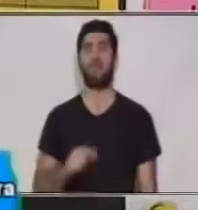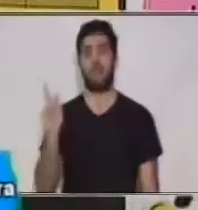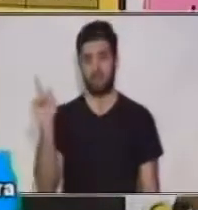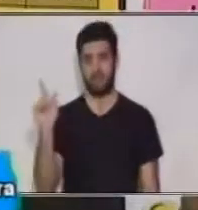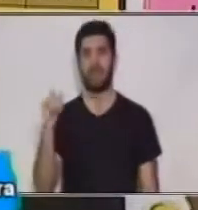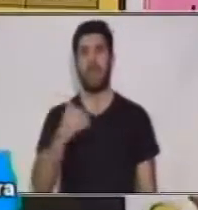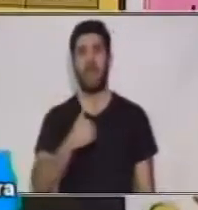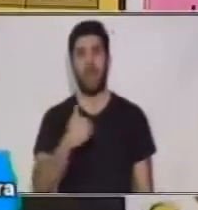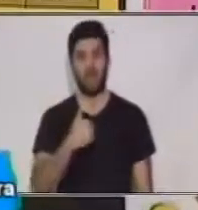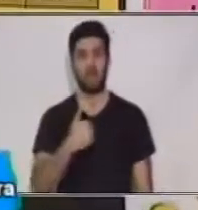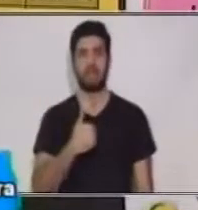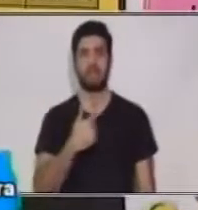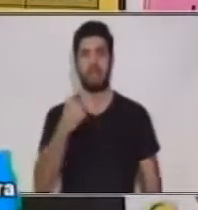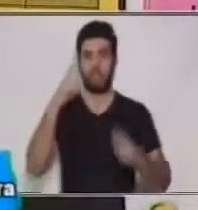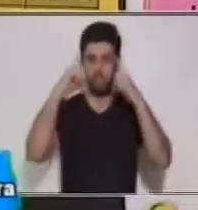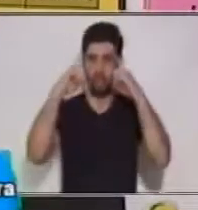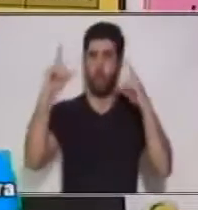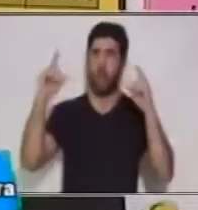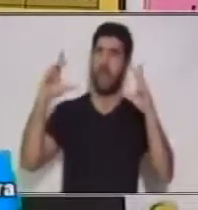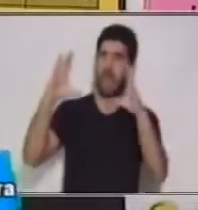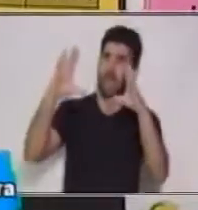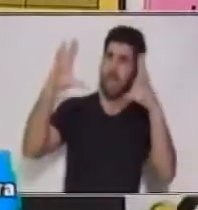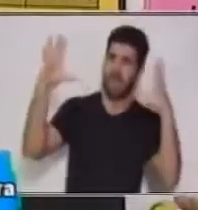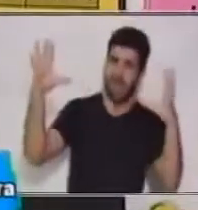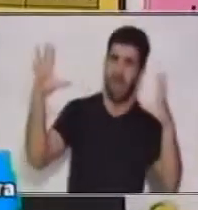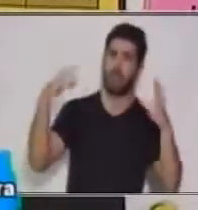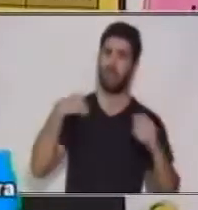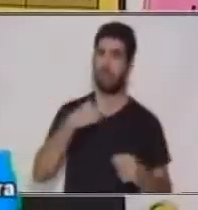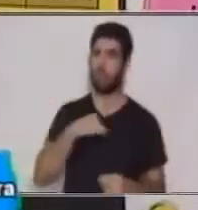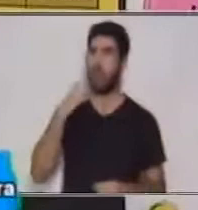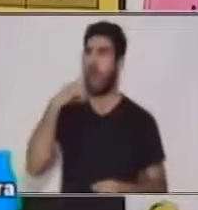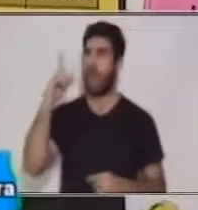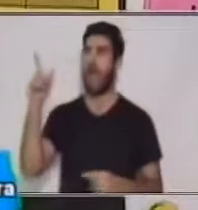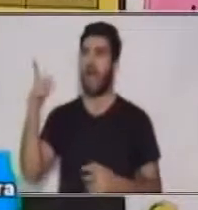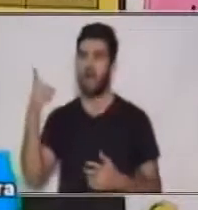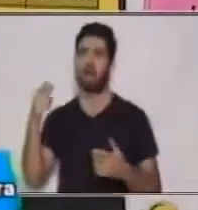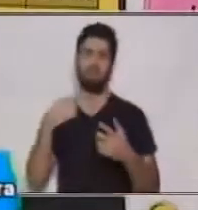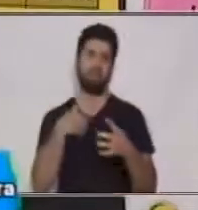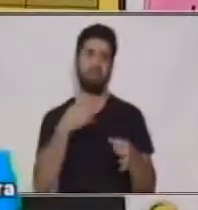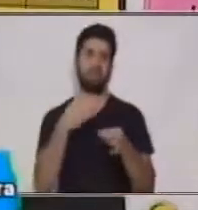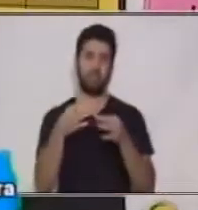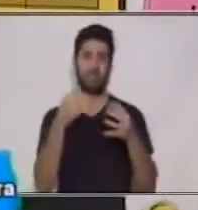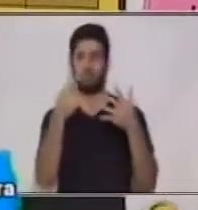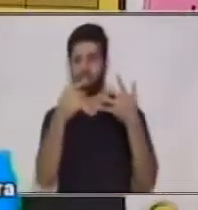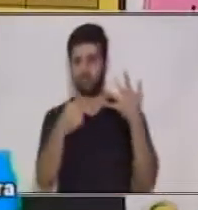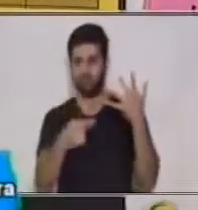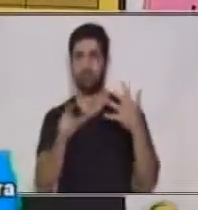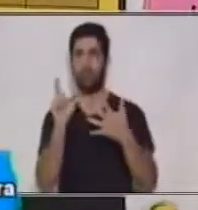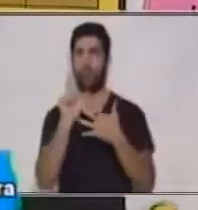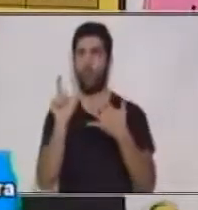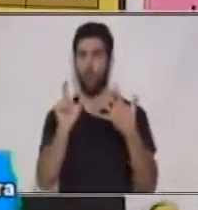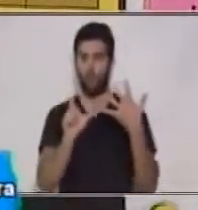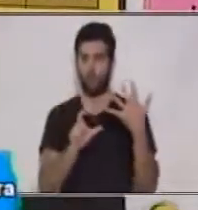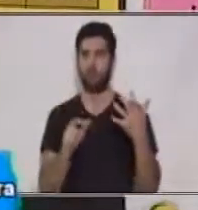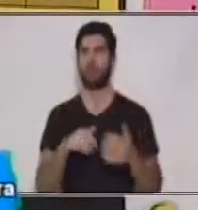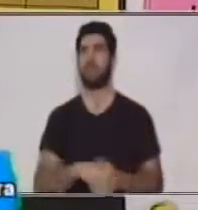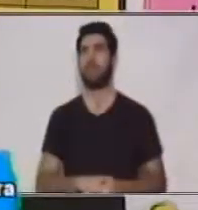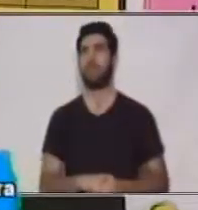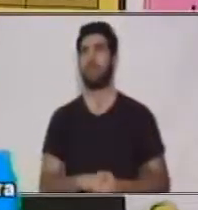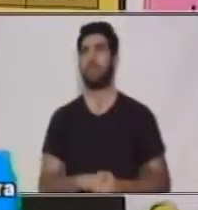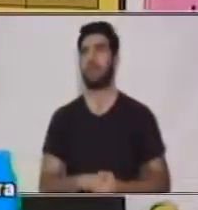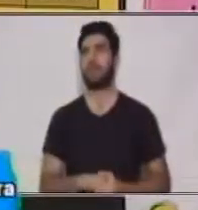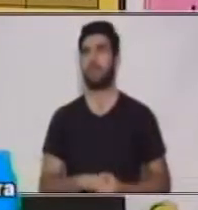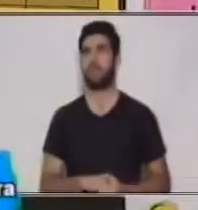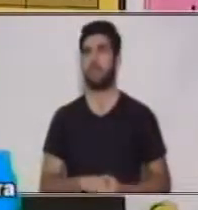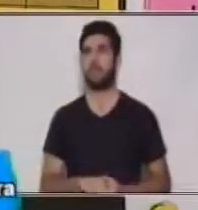la estrella más grande del universo y podemos denotar o decir un montón de cosas de lo que es el sol. Es una